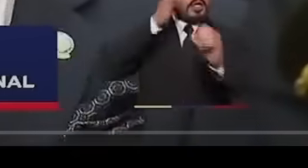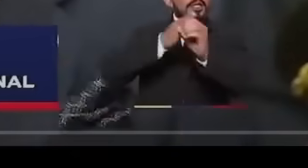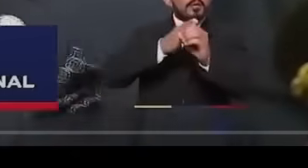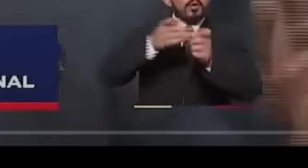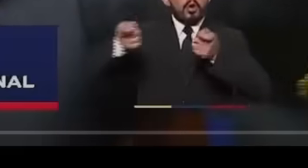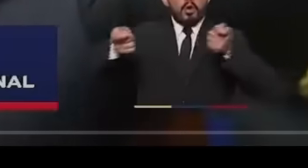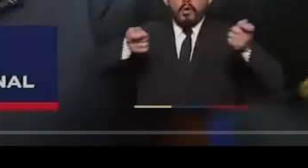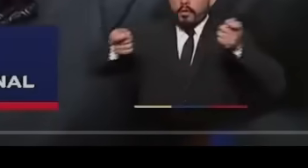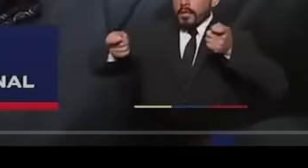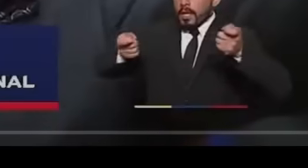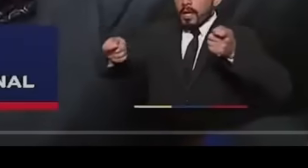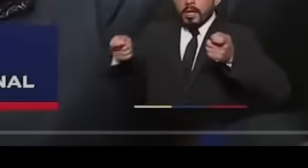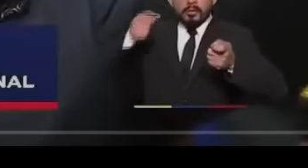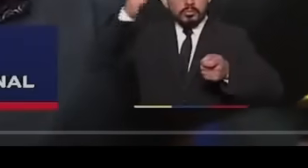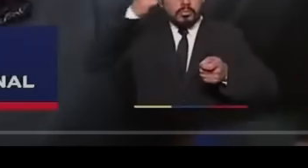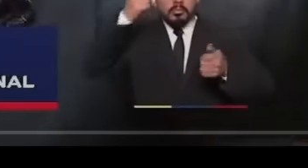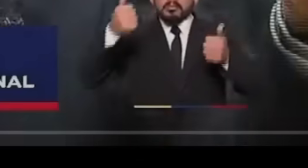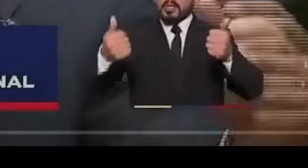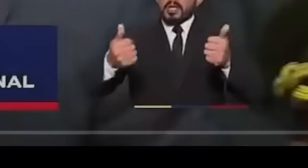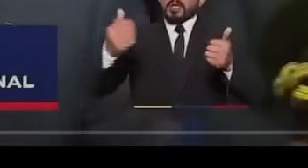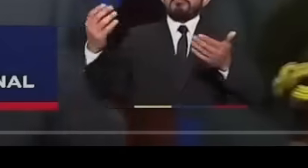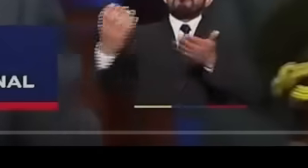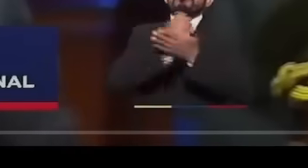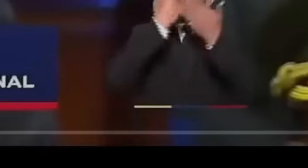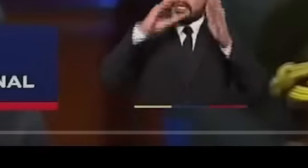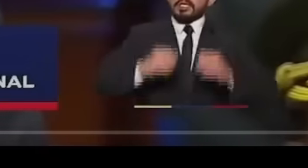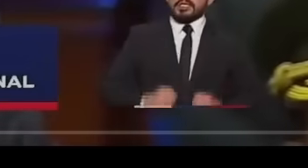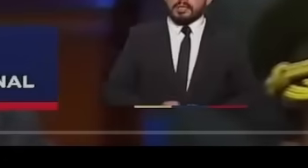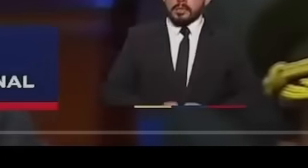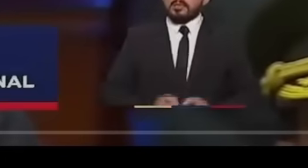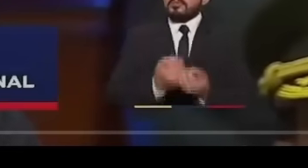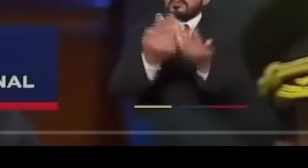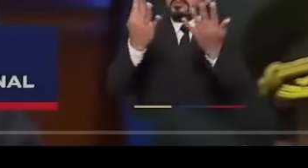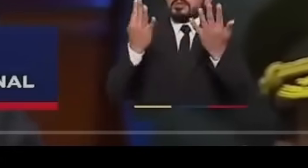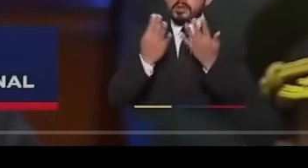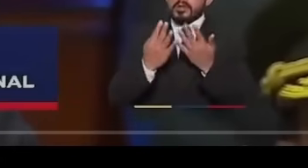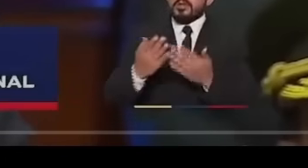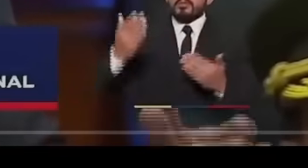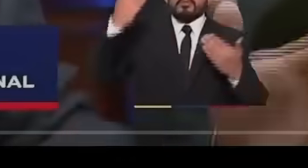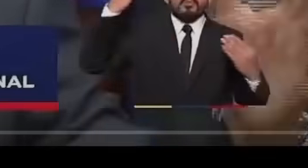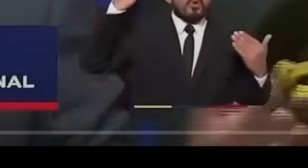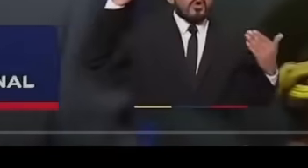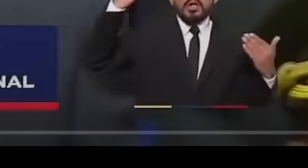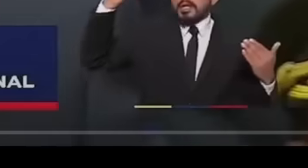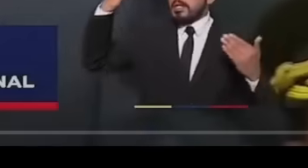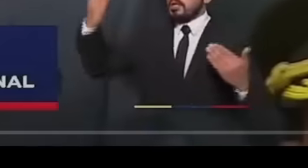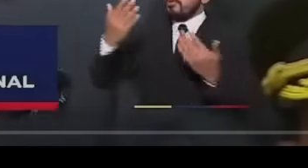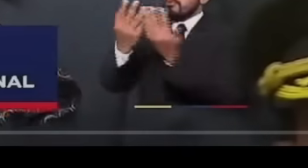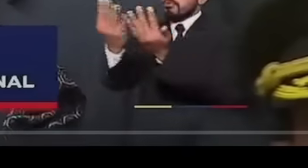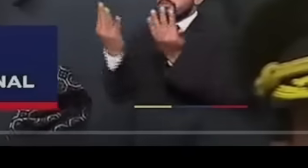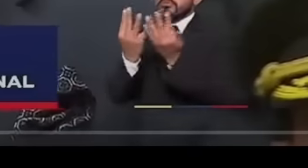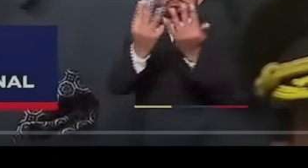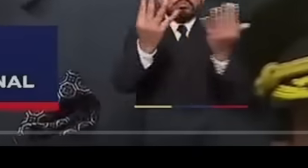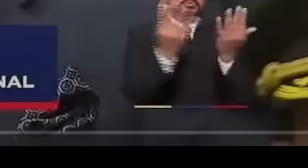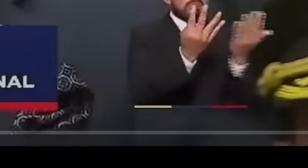gobernabilidad están a la vista y son contundentes. La mayoría de las fuerzas políticas han demostrado que el